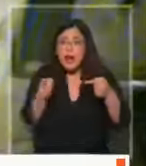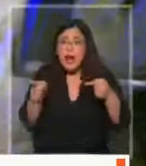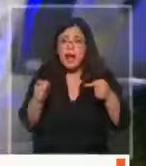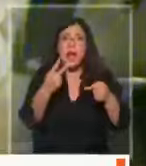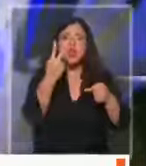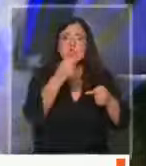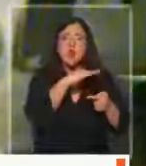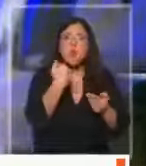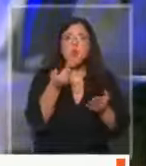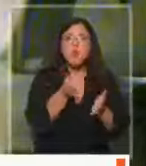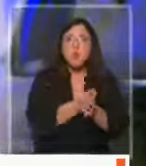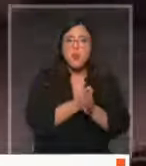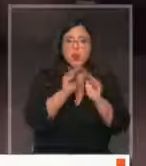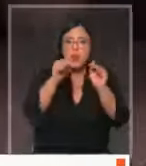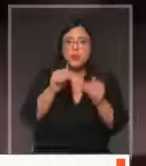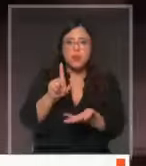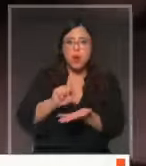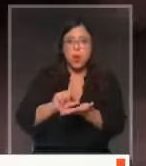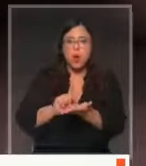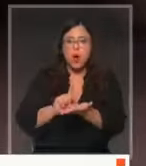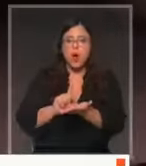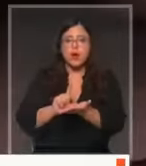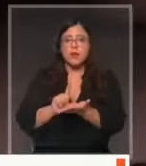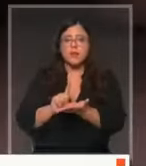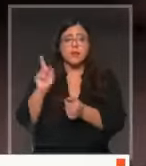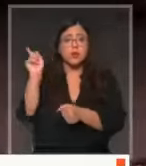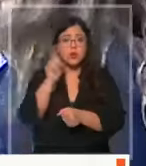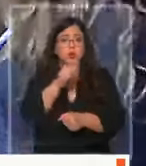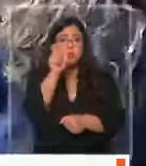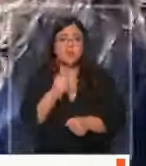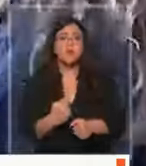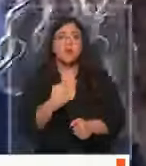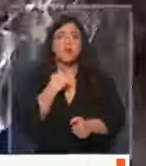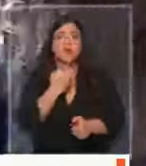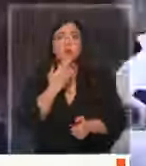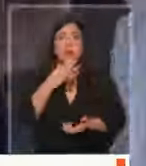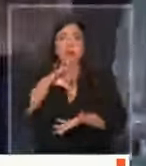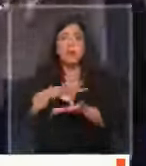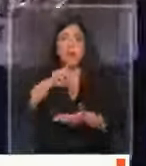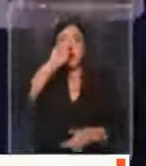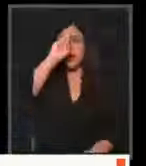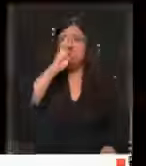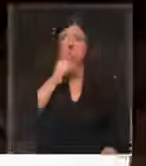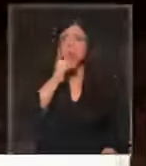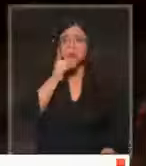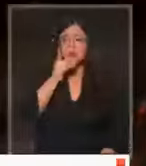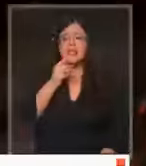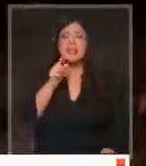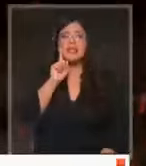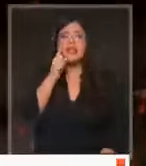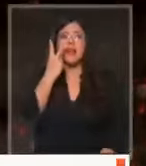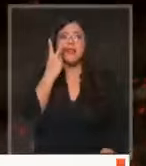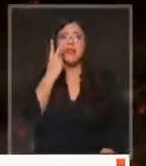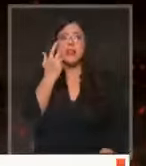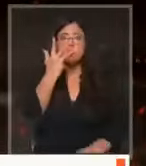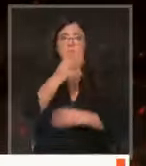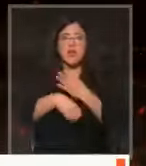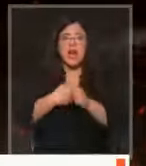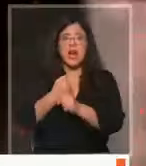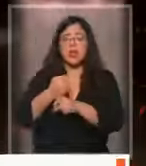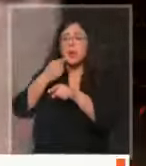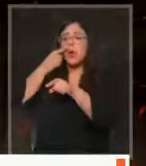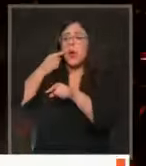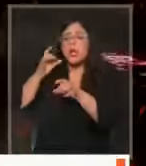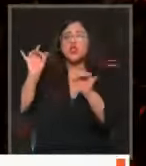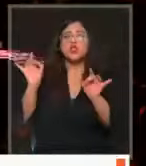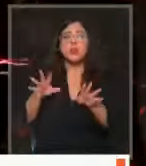2 homicidios en el mismo punto. En el último, la víctima también era dominicano de 29 años. Él venía en un scooter